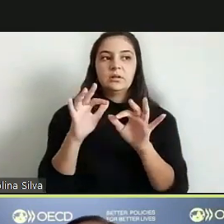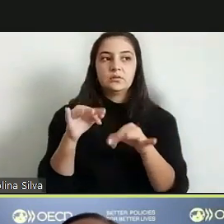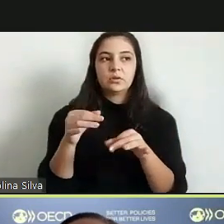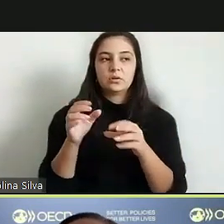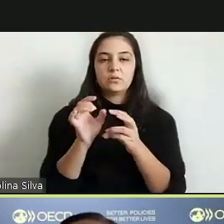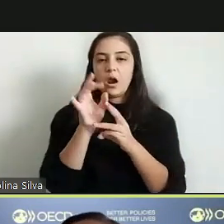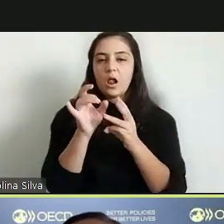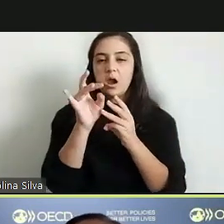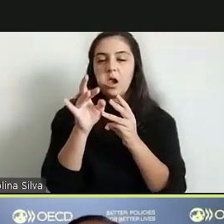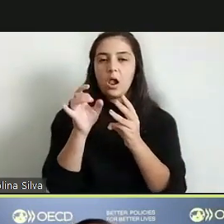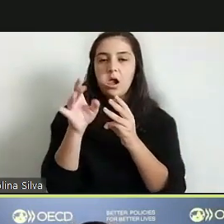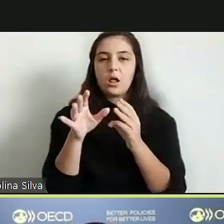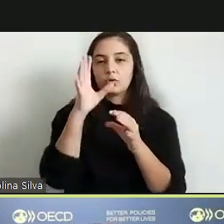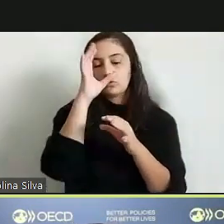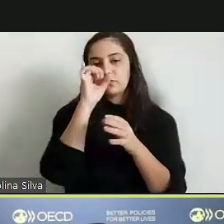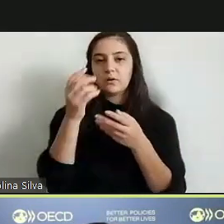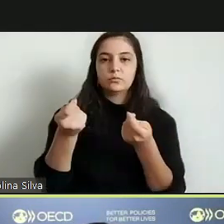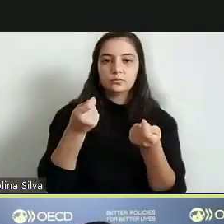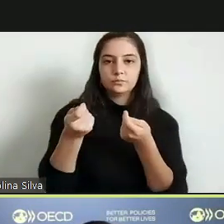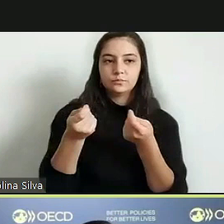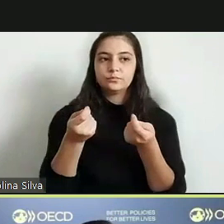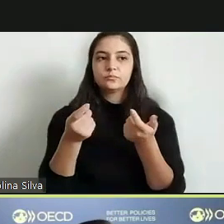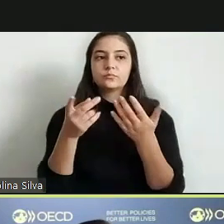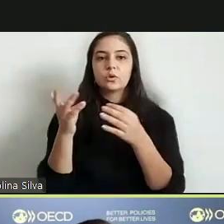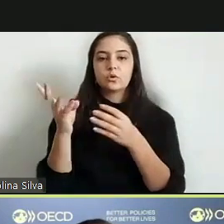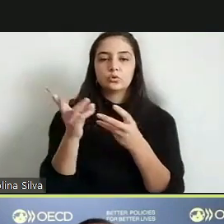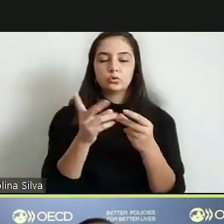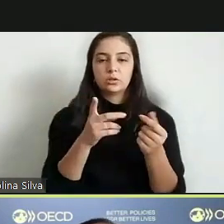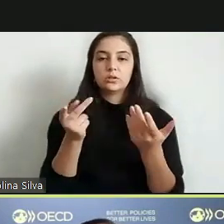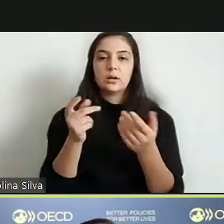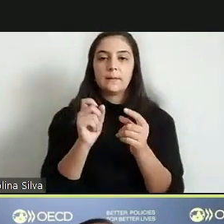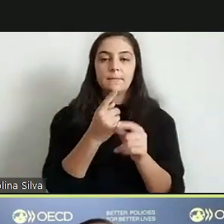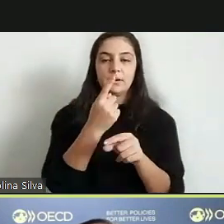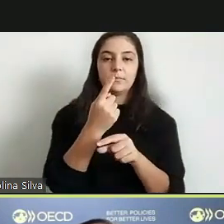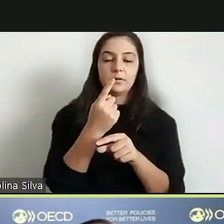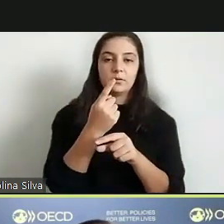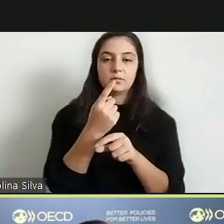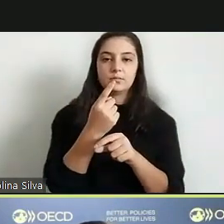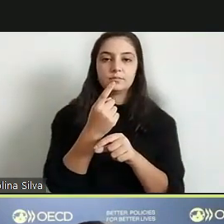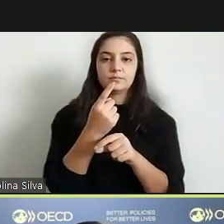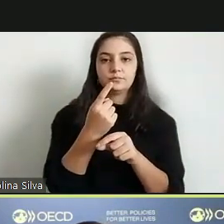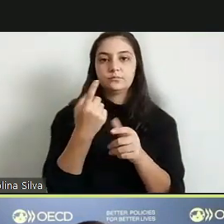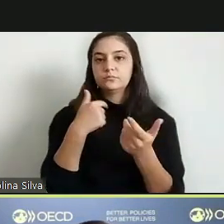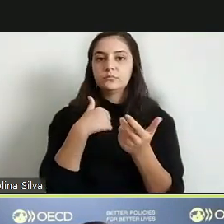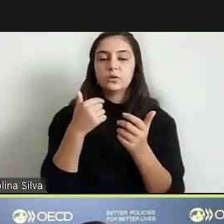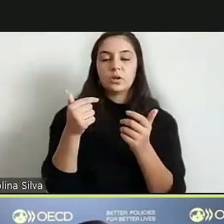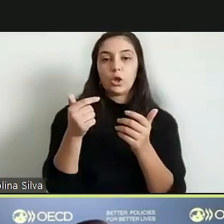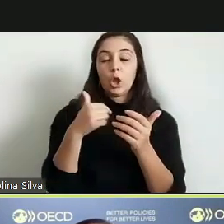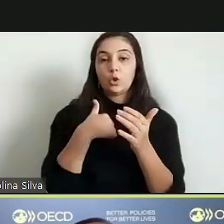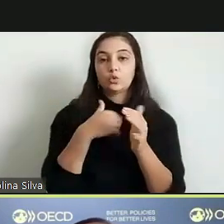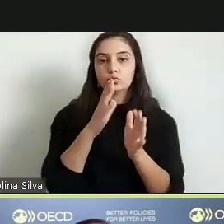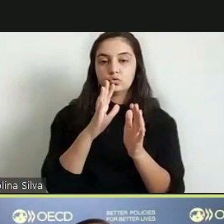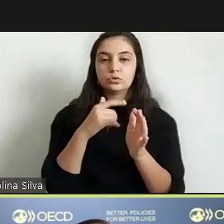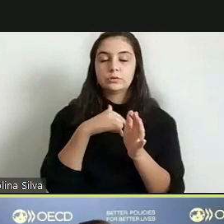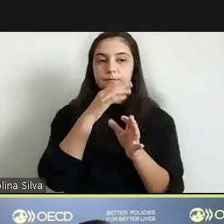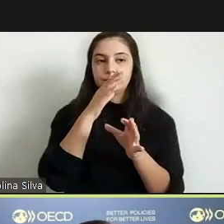para los gobiernos en relación a estos resultados. Y en primer lugar, como vine mencionando a lo